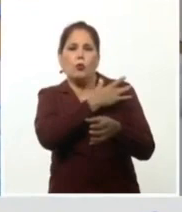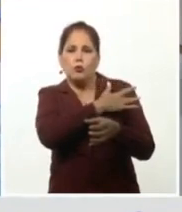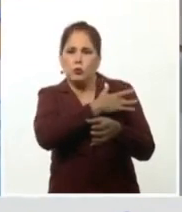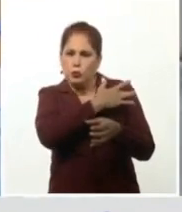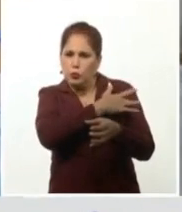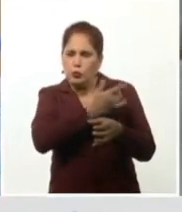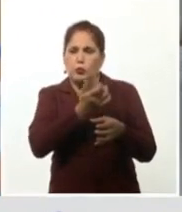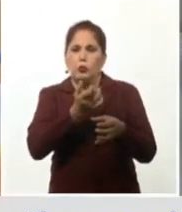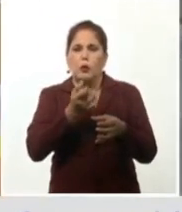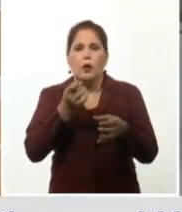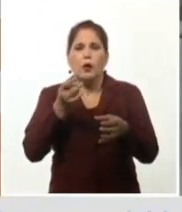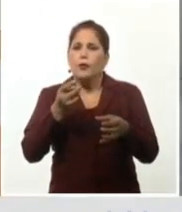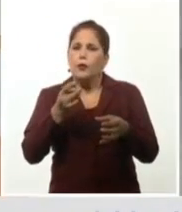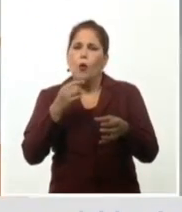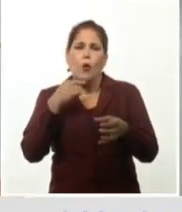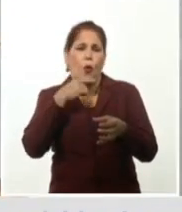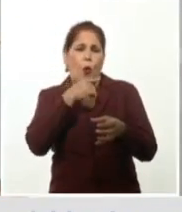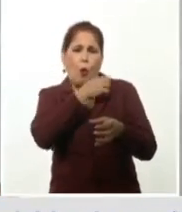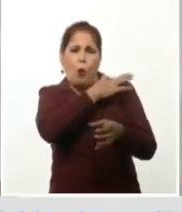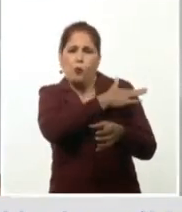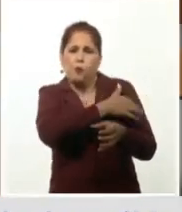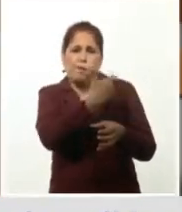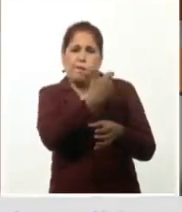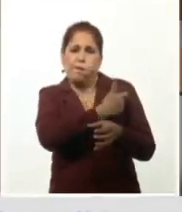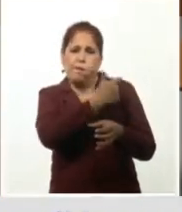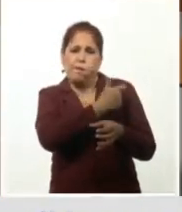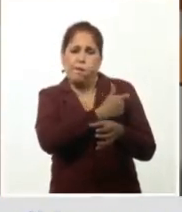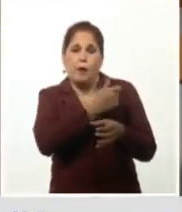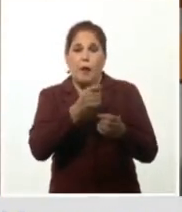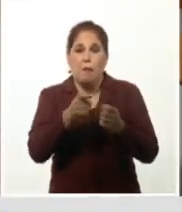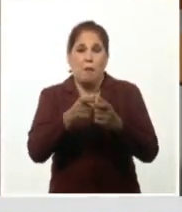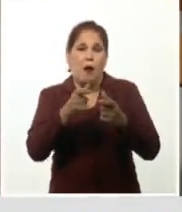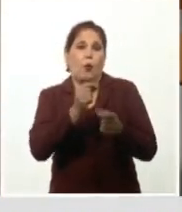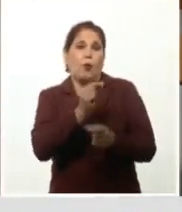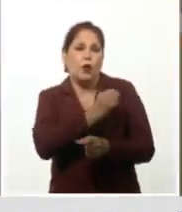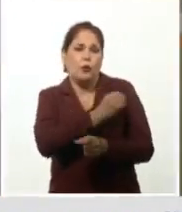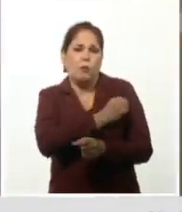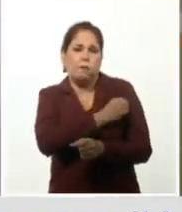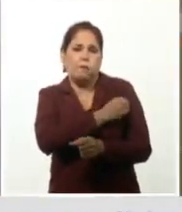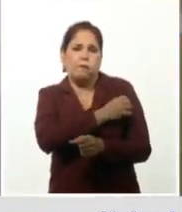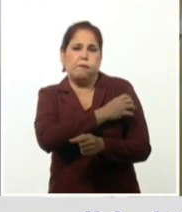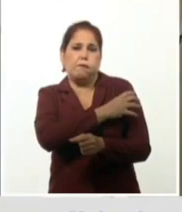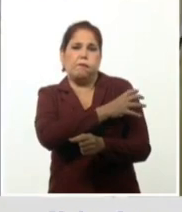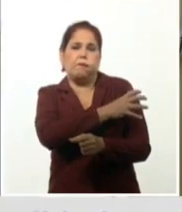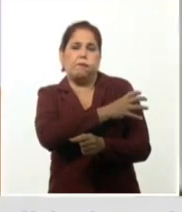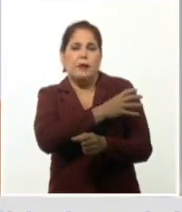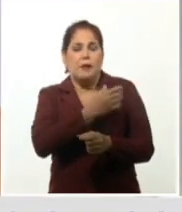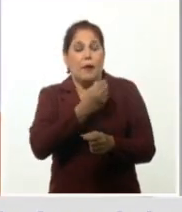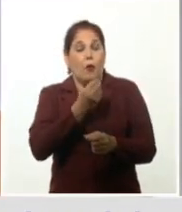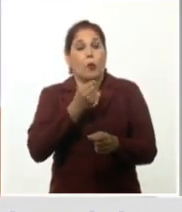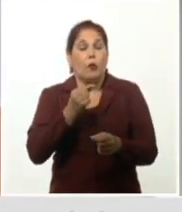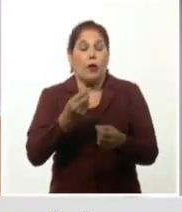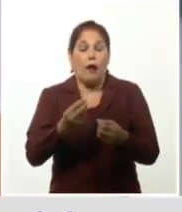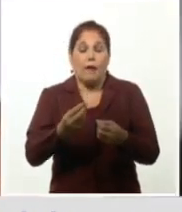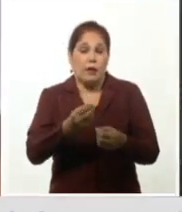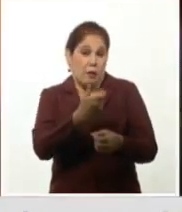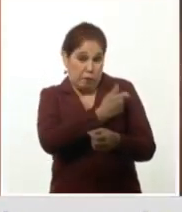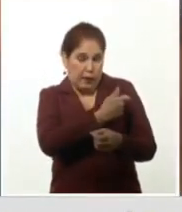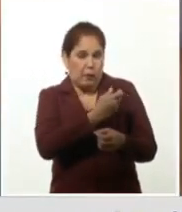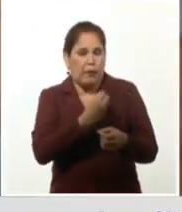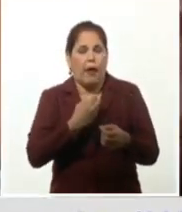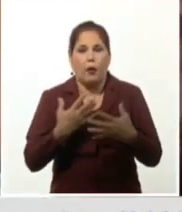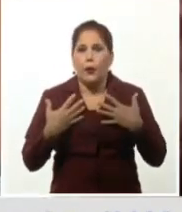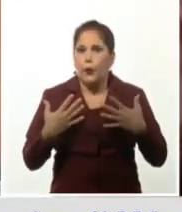lo mejor enrojecimiento en el sitio de inyección, aumento de volumen en el sitio de inyección, sensación de calor